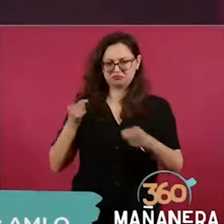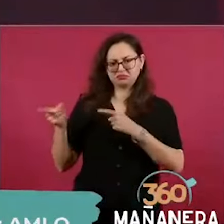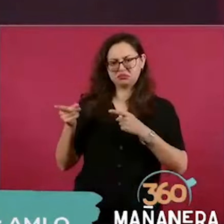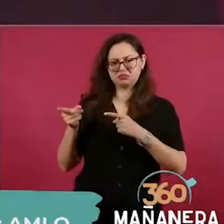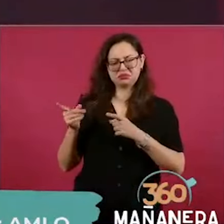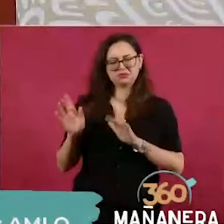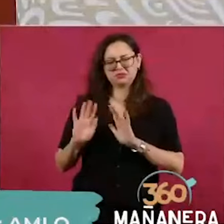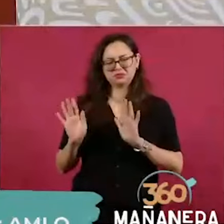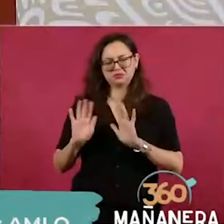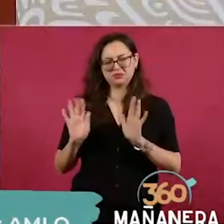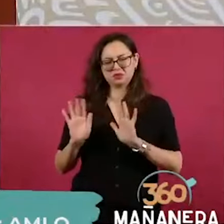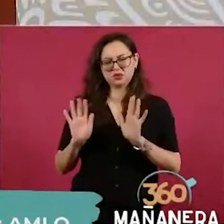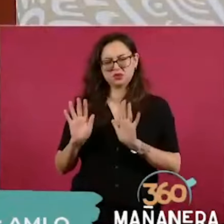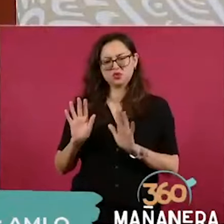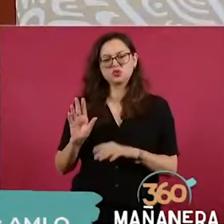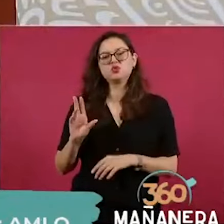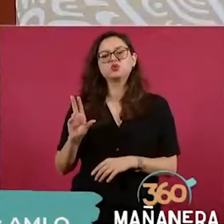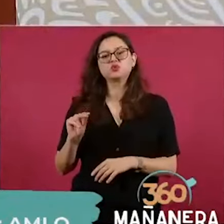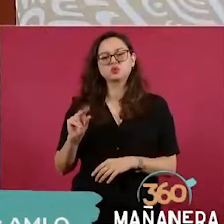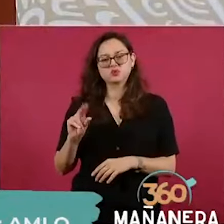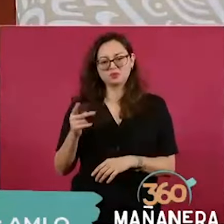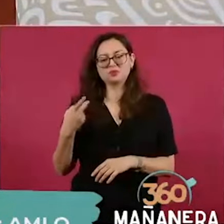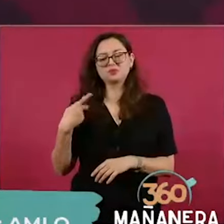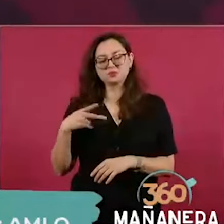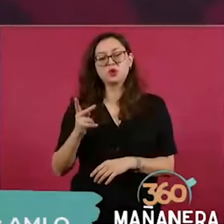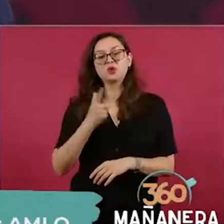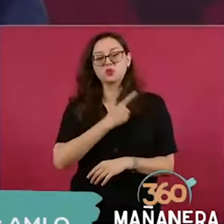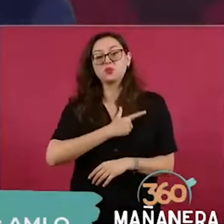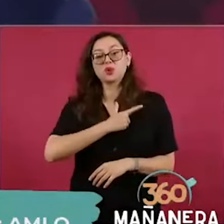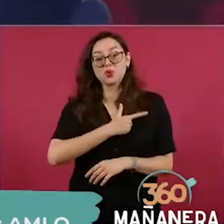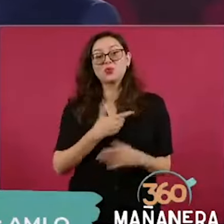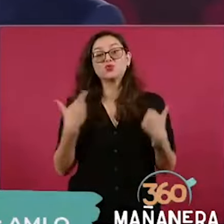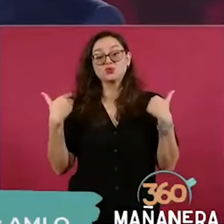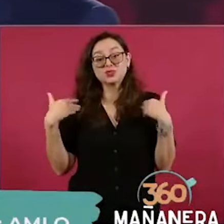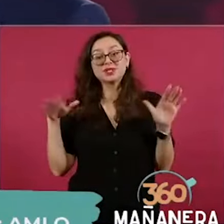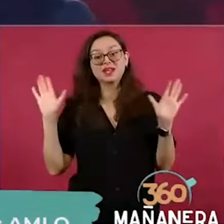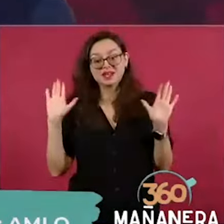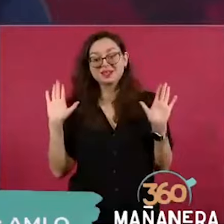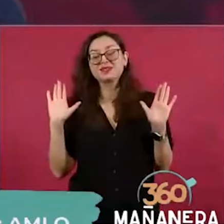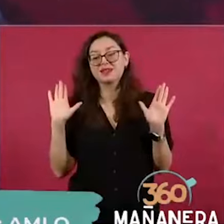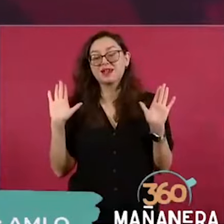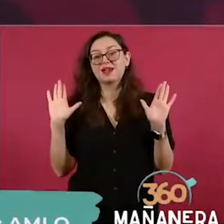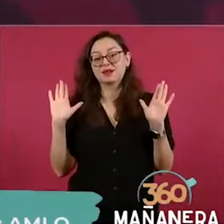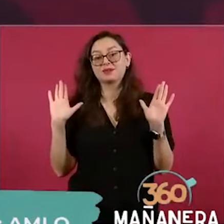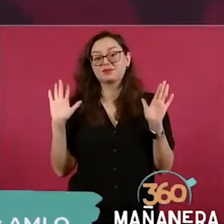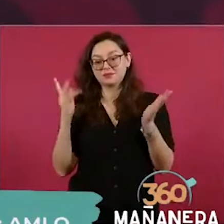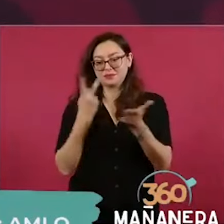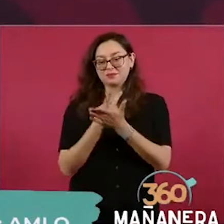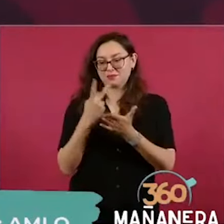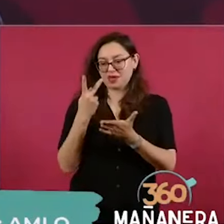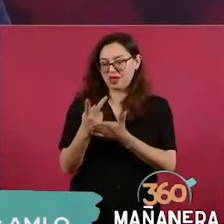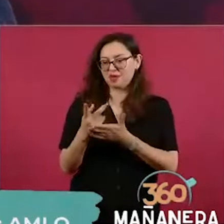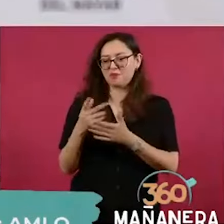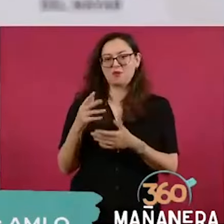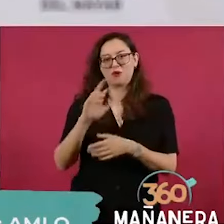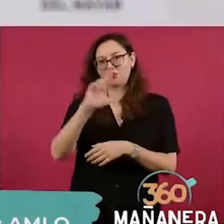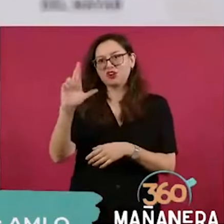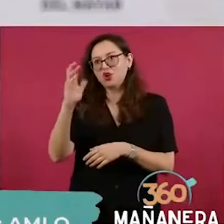si me voy a quedar con las ganas de entregarles un